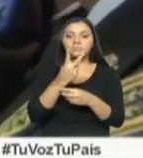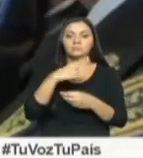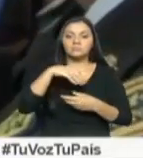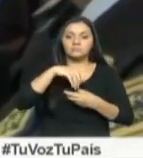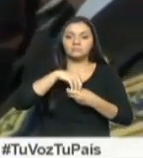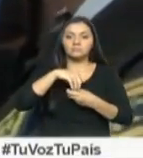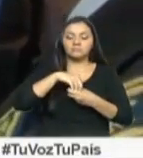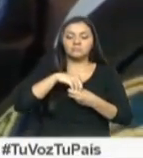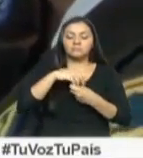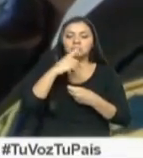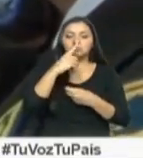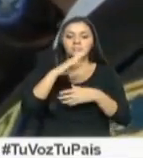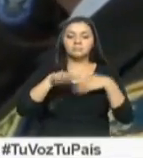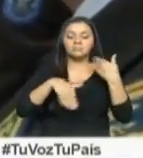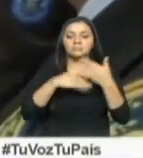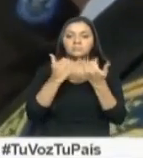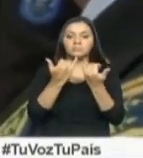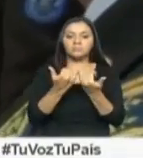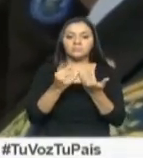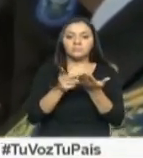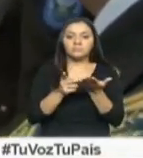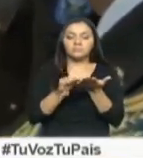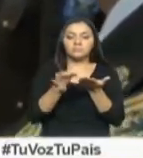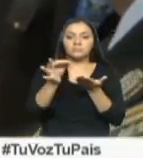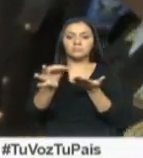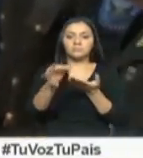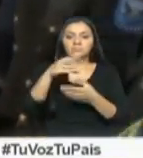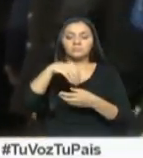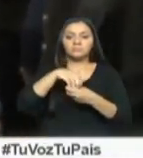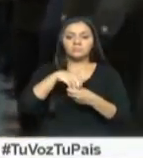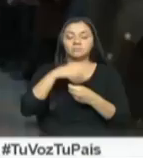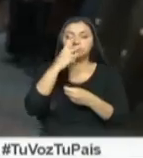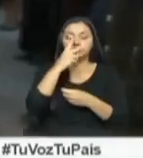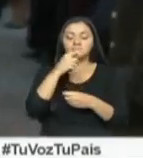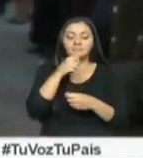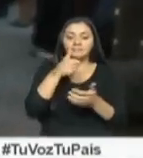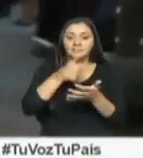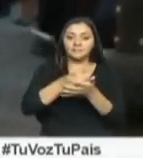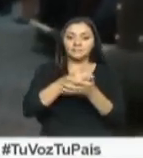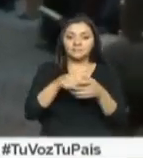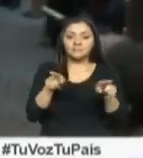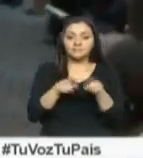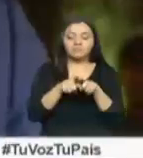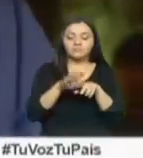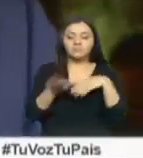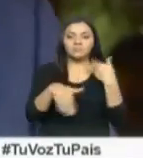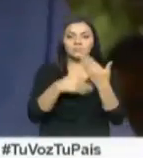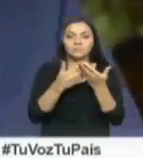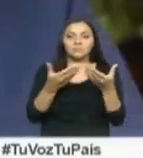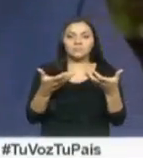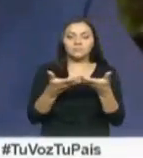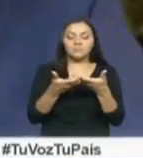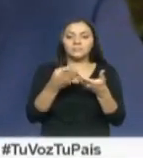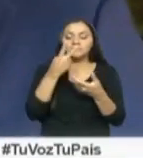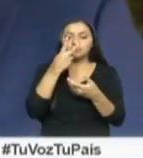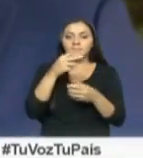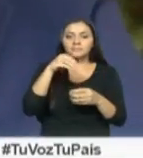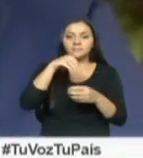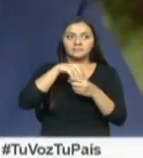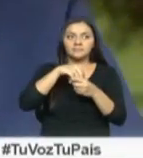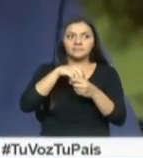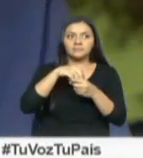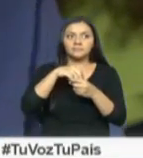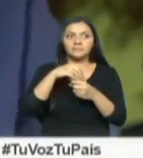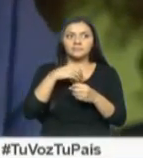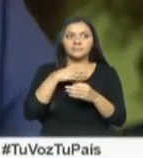todo el territorio del Distrito Metropolitano de Quito. Y aquí no me refiero solamente a patrulleros, a armas, a